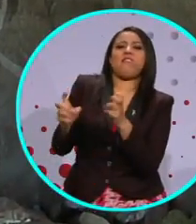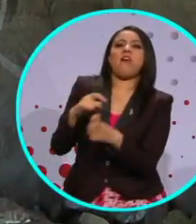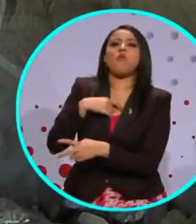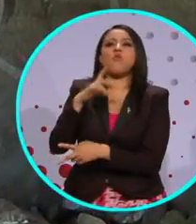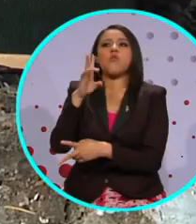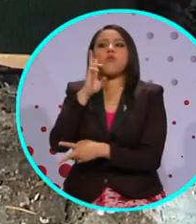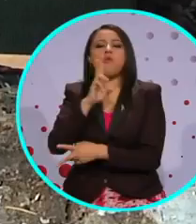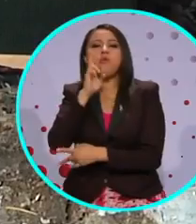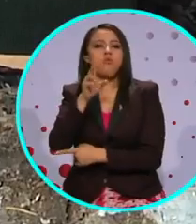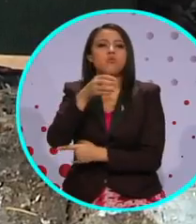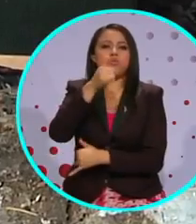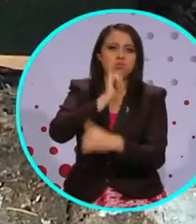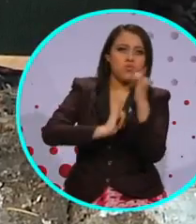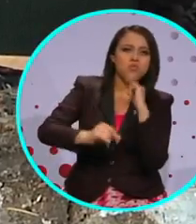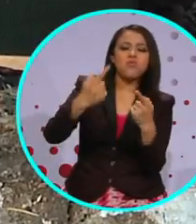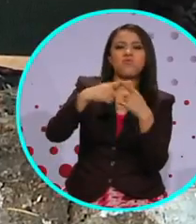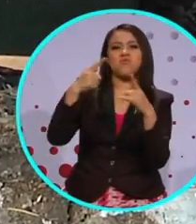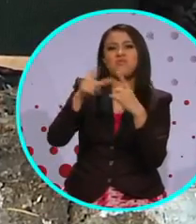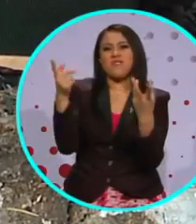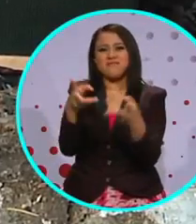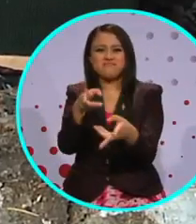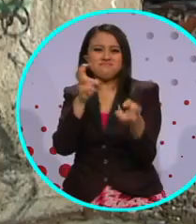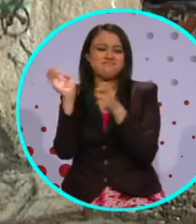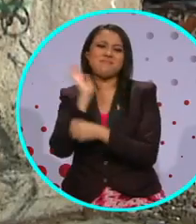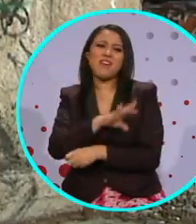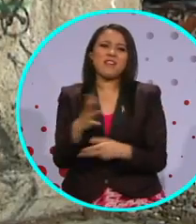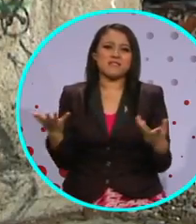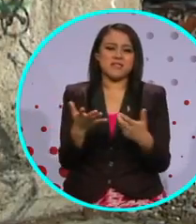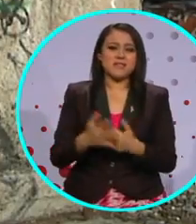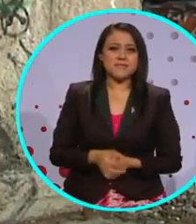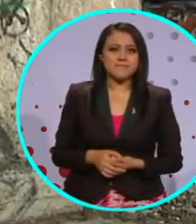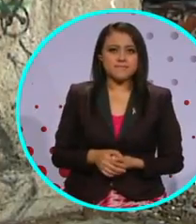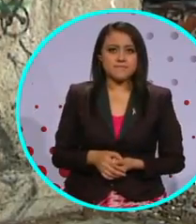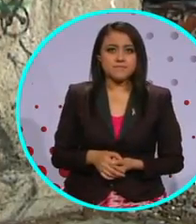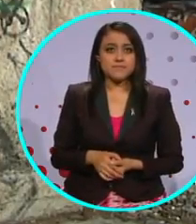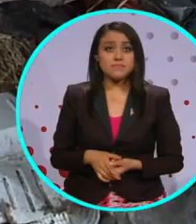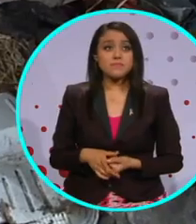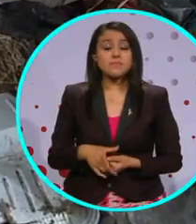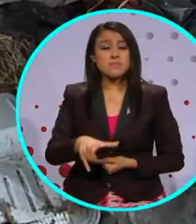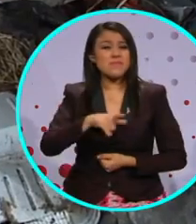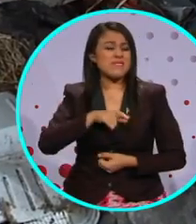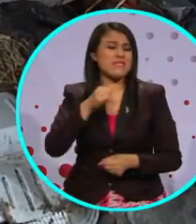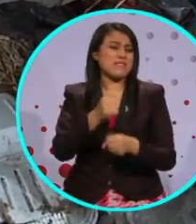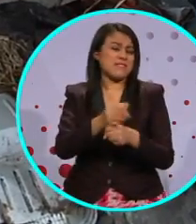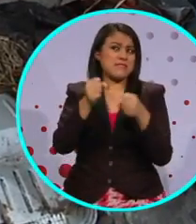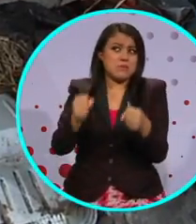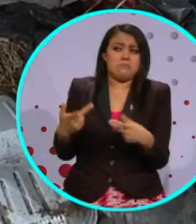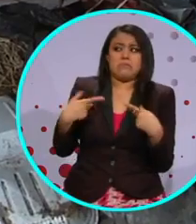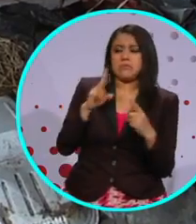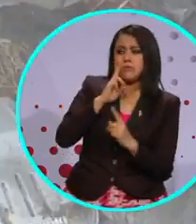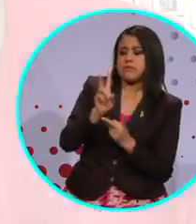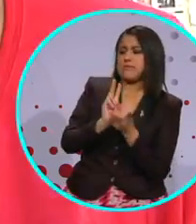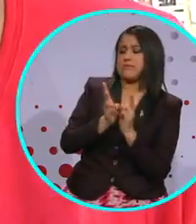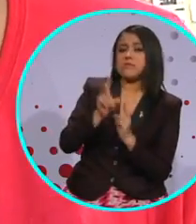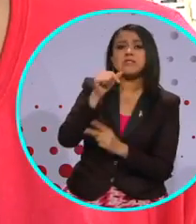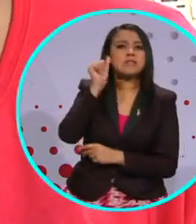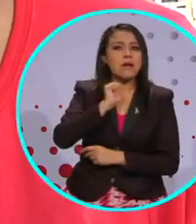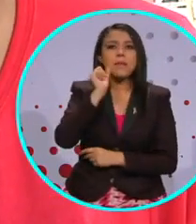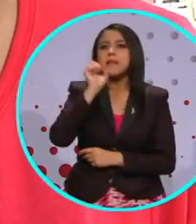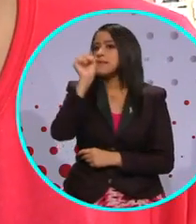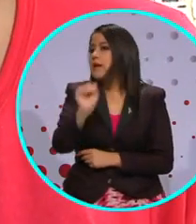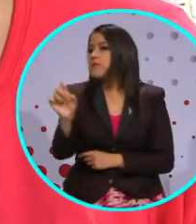como punto de reunión para cometer fechorías y actos vandálicos, lo que genera gran inseguridad para los vecinos. Todos los fines de